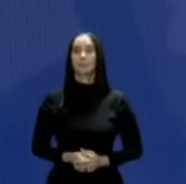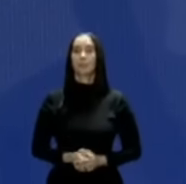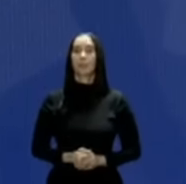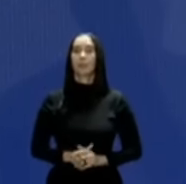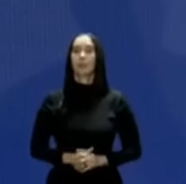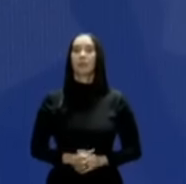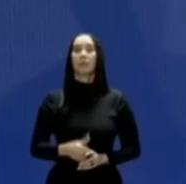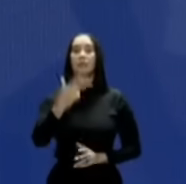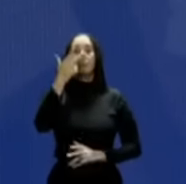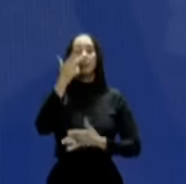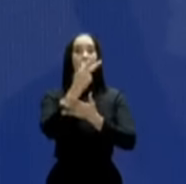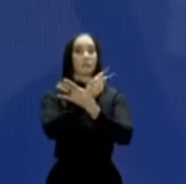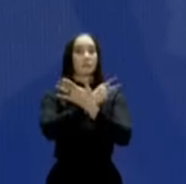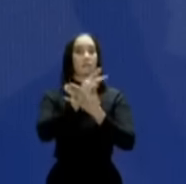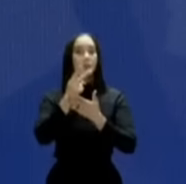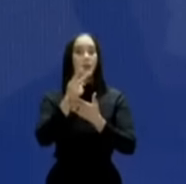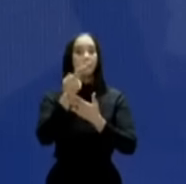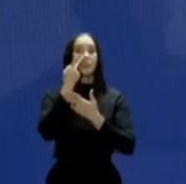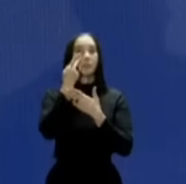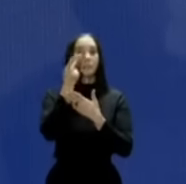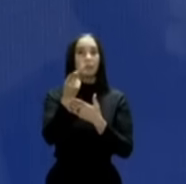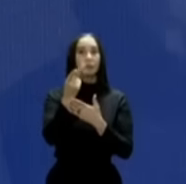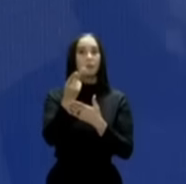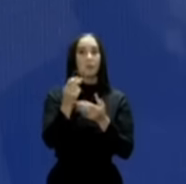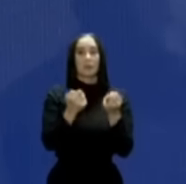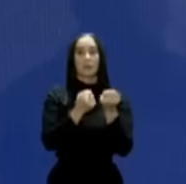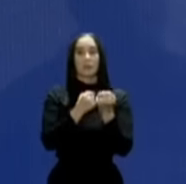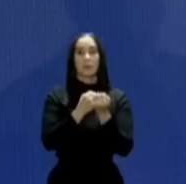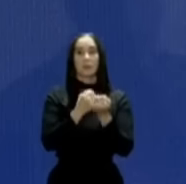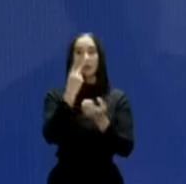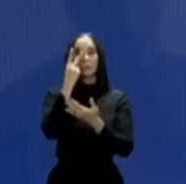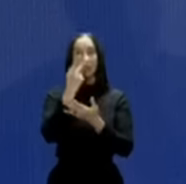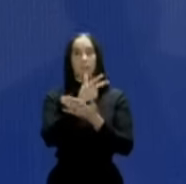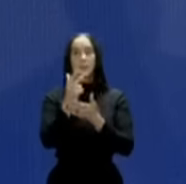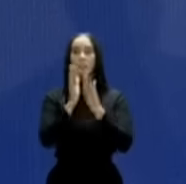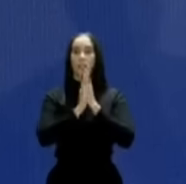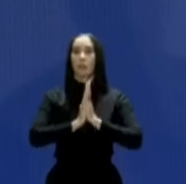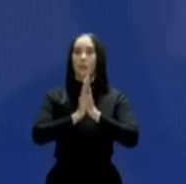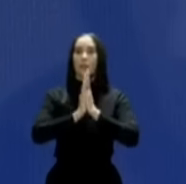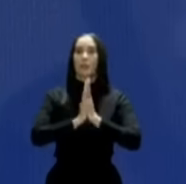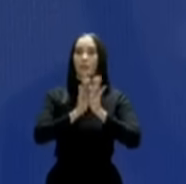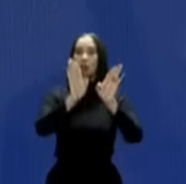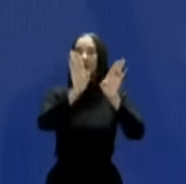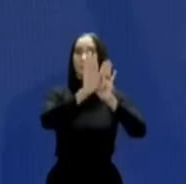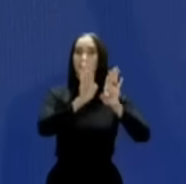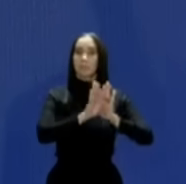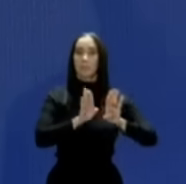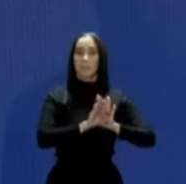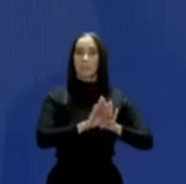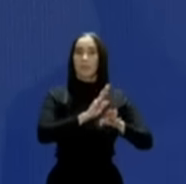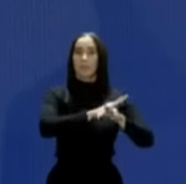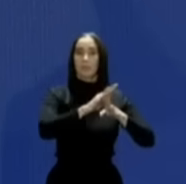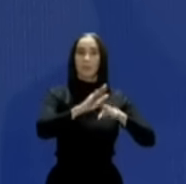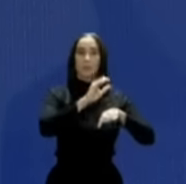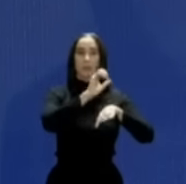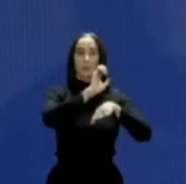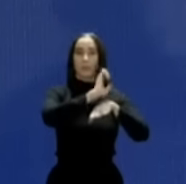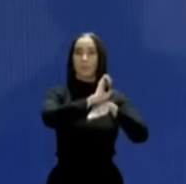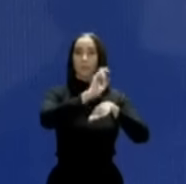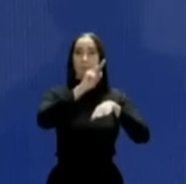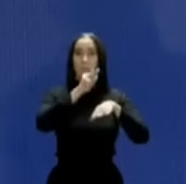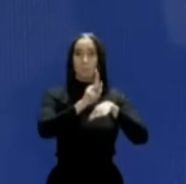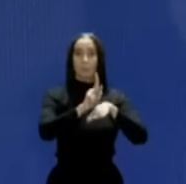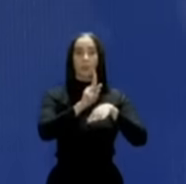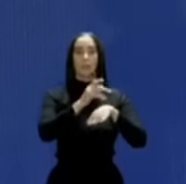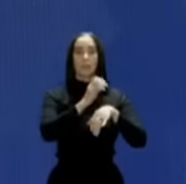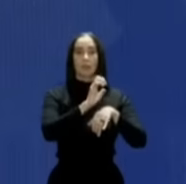Hace 3 semanas, para que ustedes vean el nivel de colaboración, nos pidieron cerrar la frontera del Yaspiña, que ya